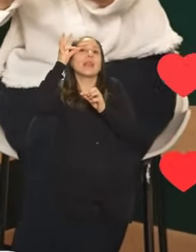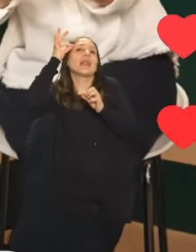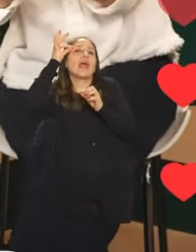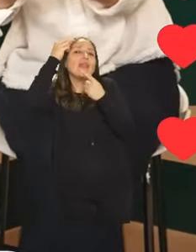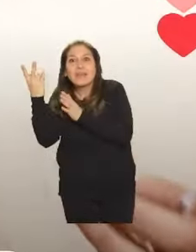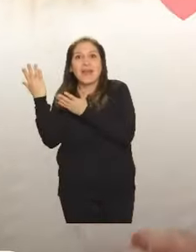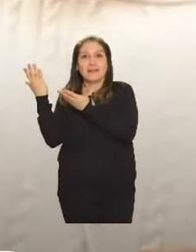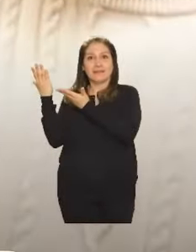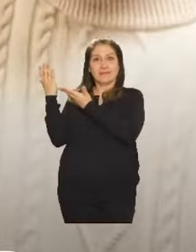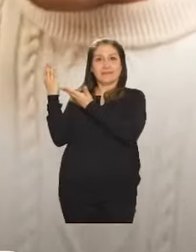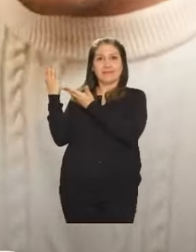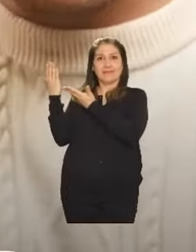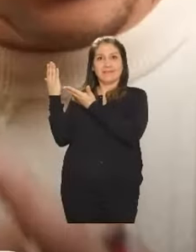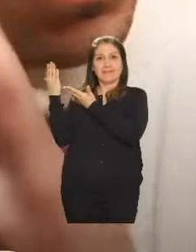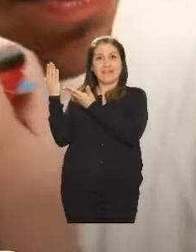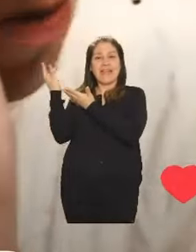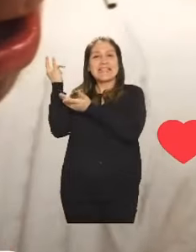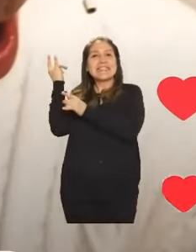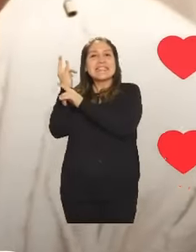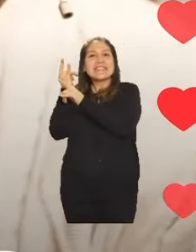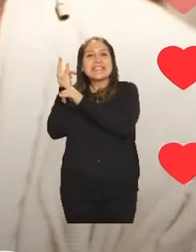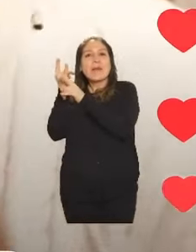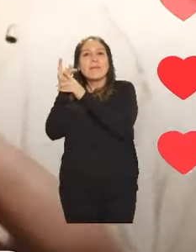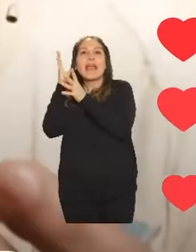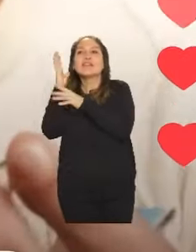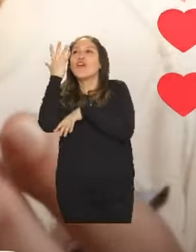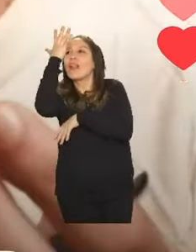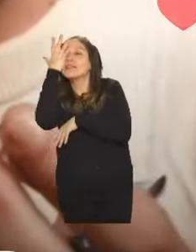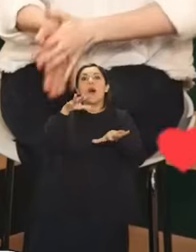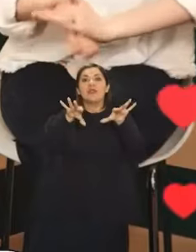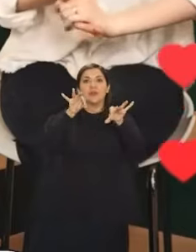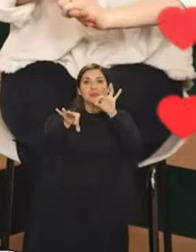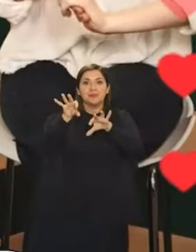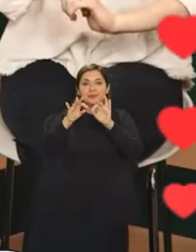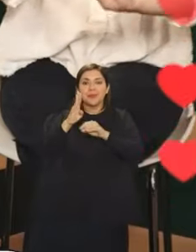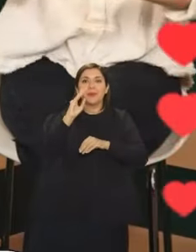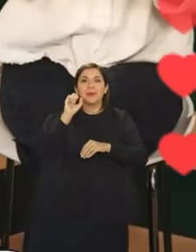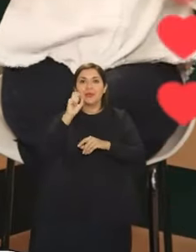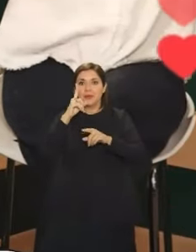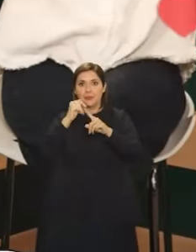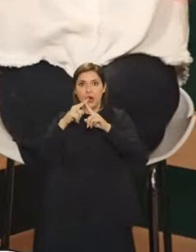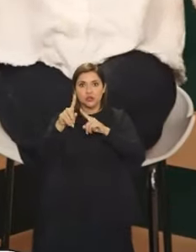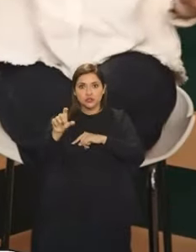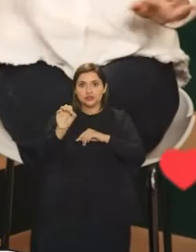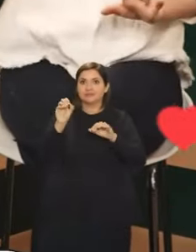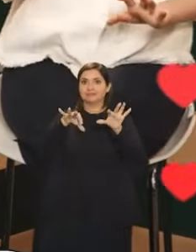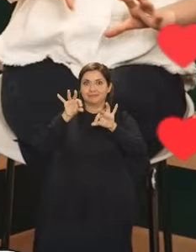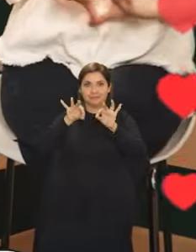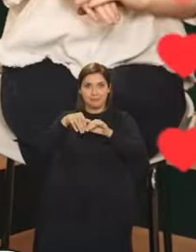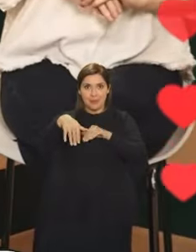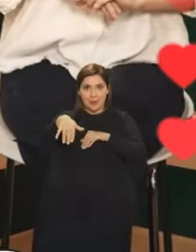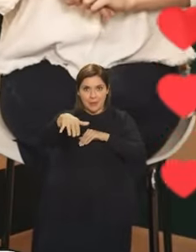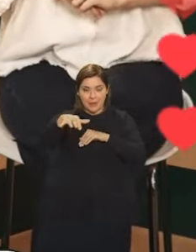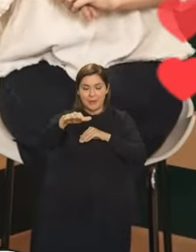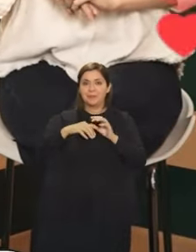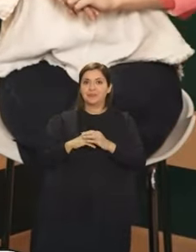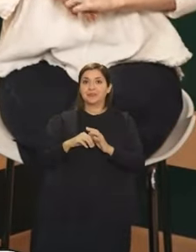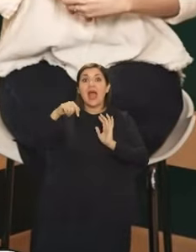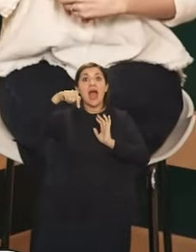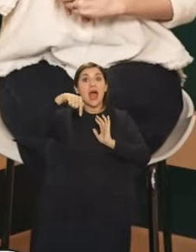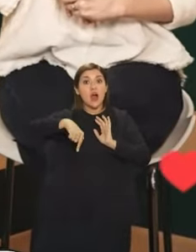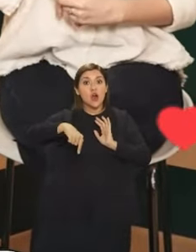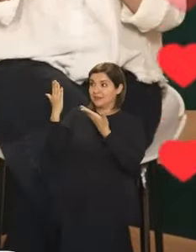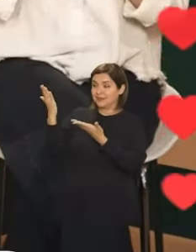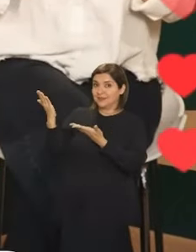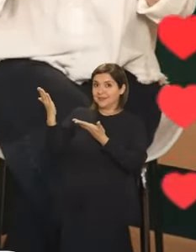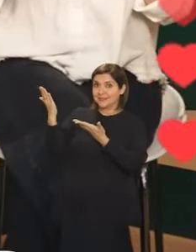diferentes tonos siempre qu est como el espejo como pero ahora te tengo mi parte favorita que son los